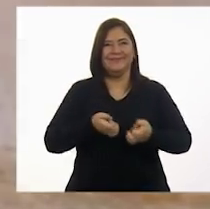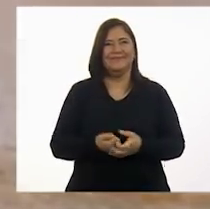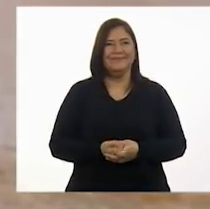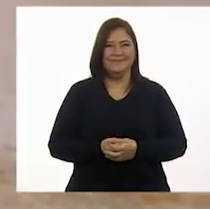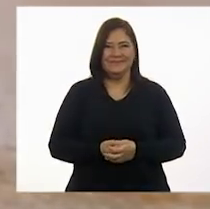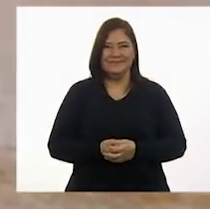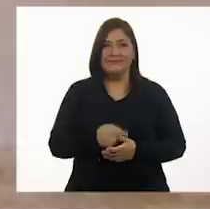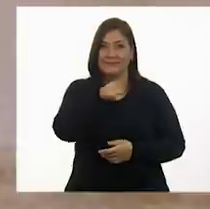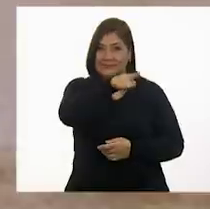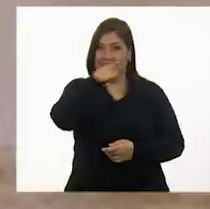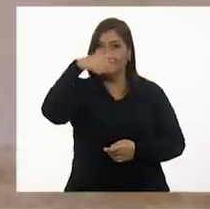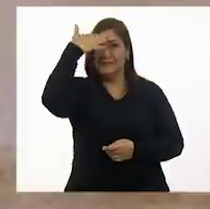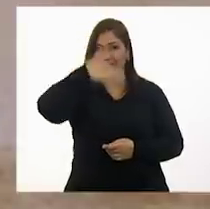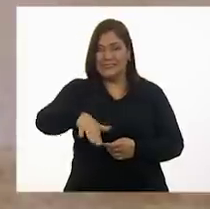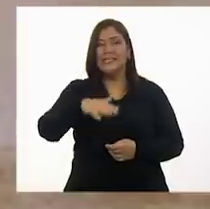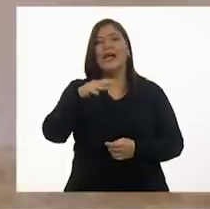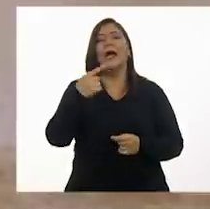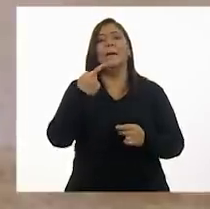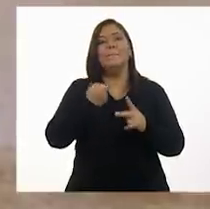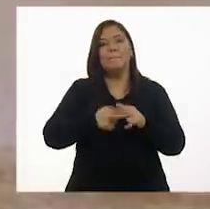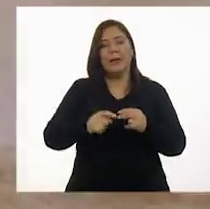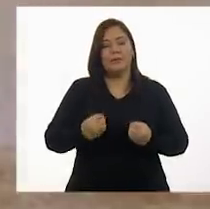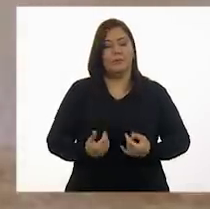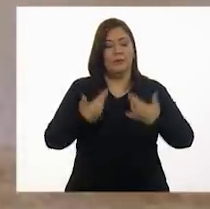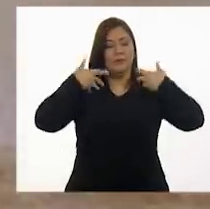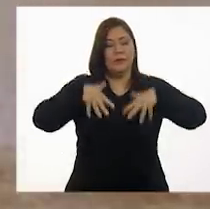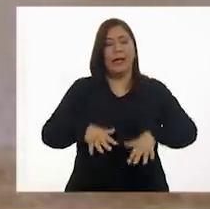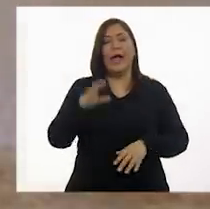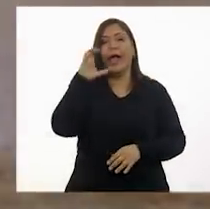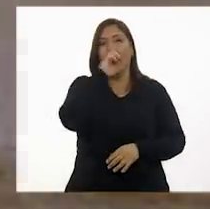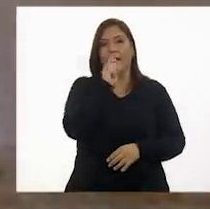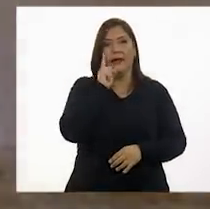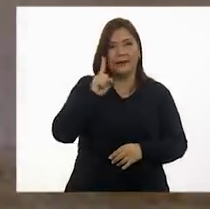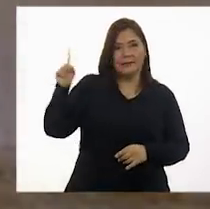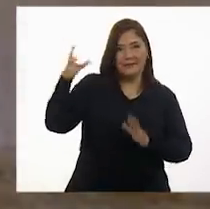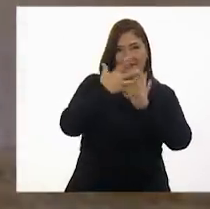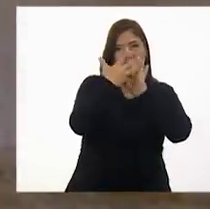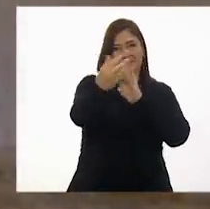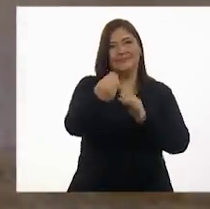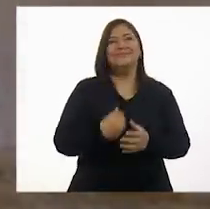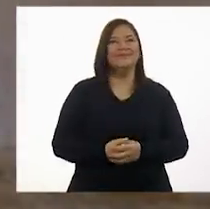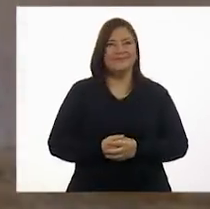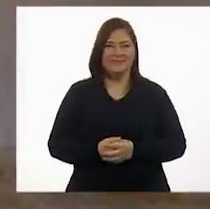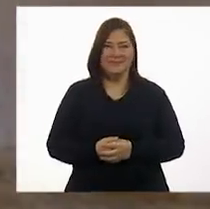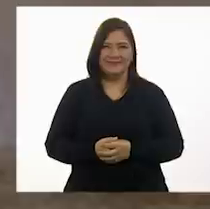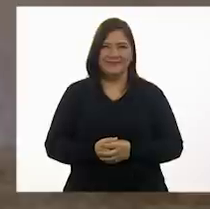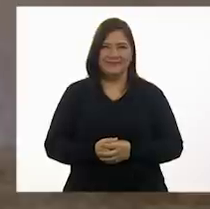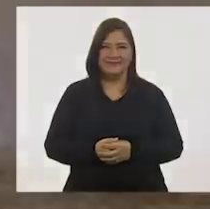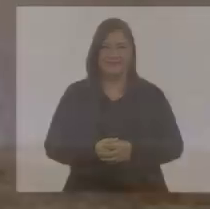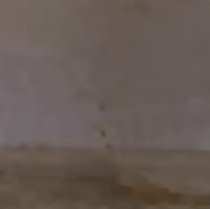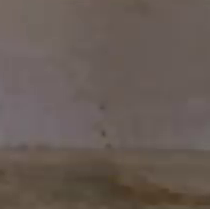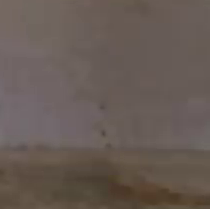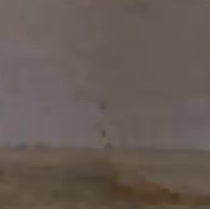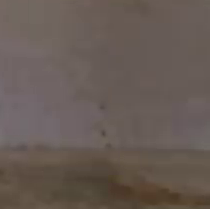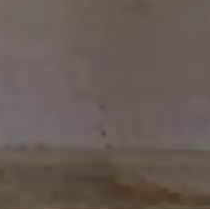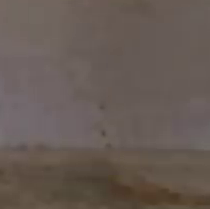Ya saben, empezar con el calentamiento, movemos la cabeza hacia la derecha.